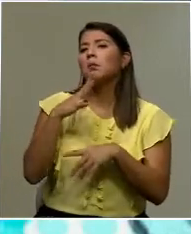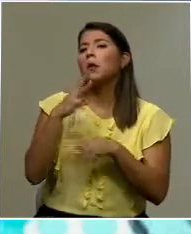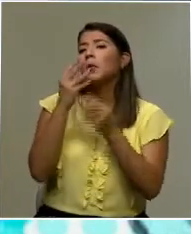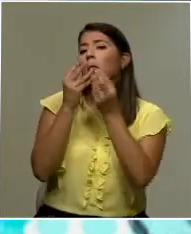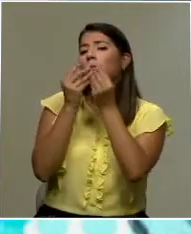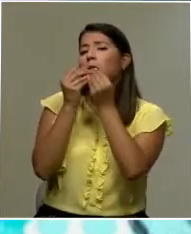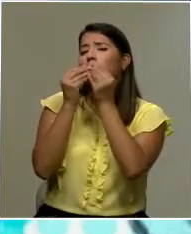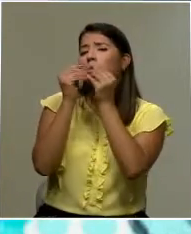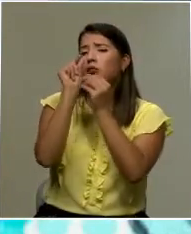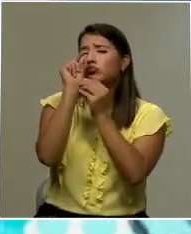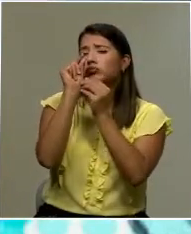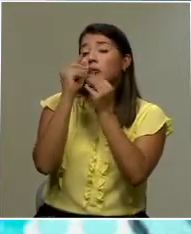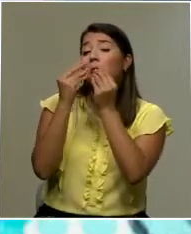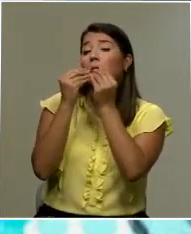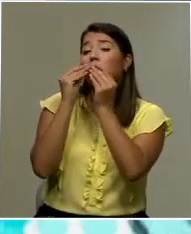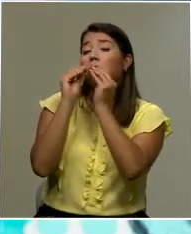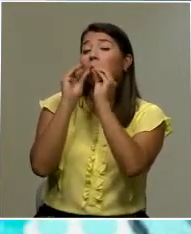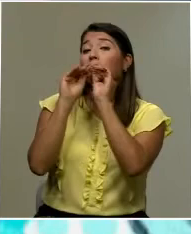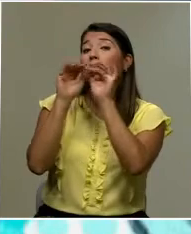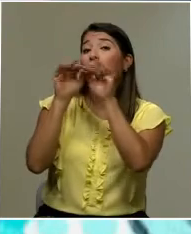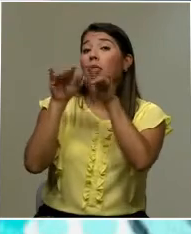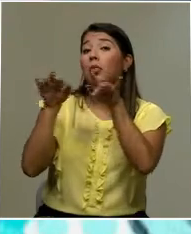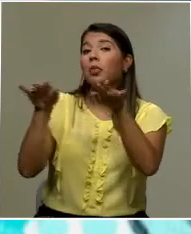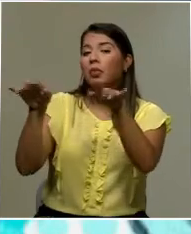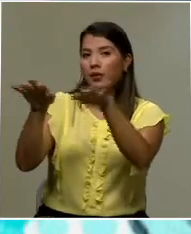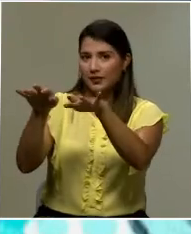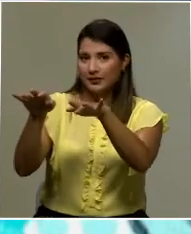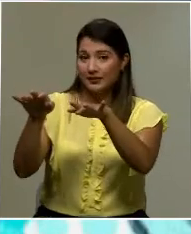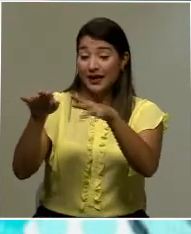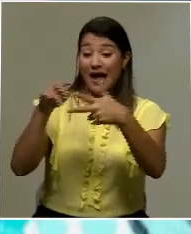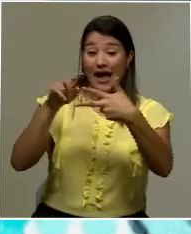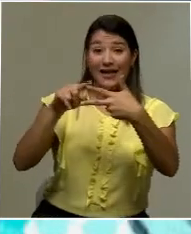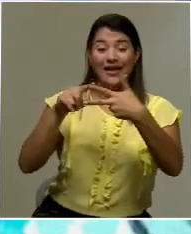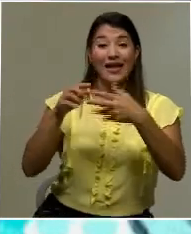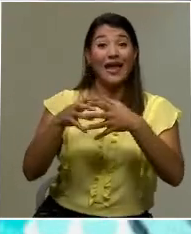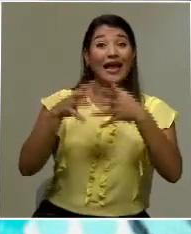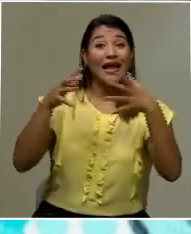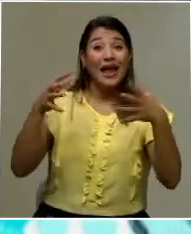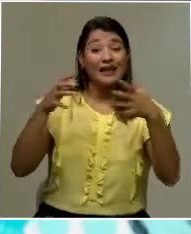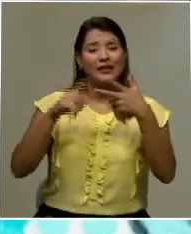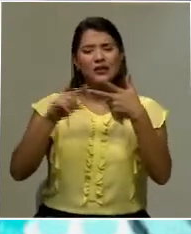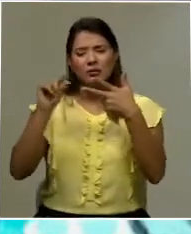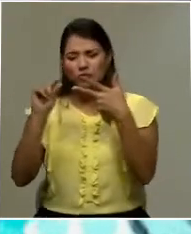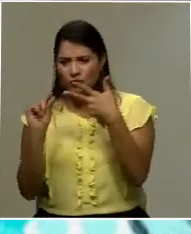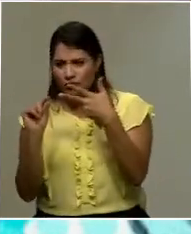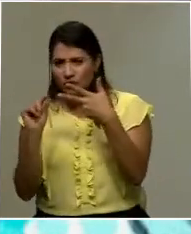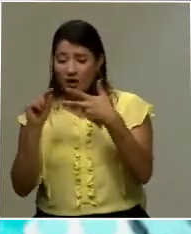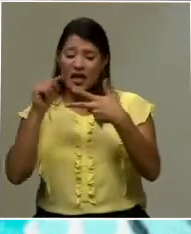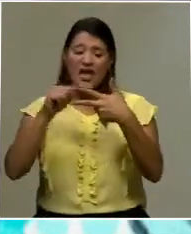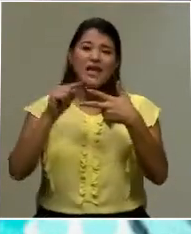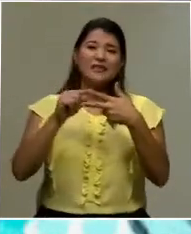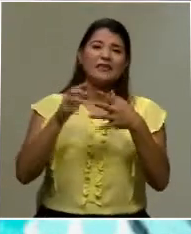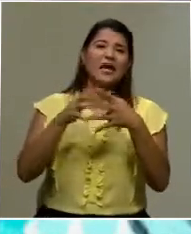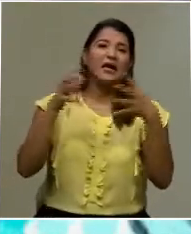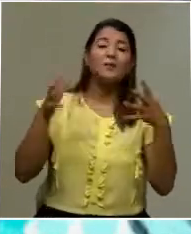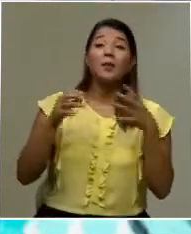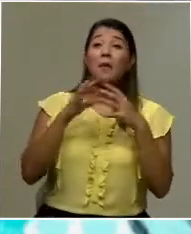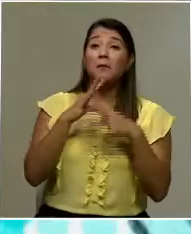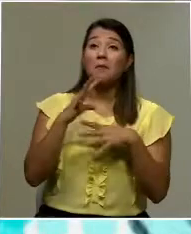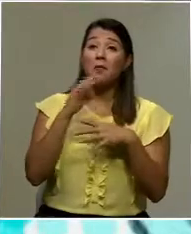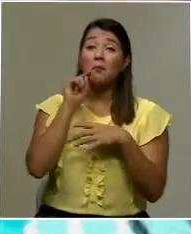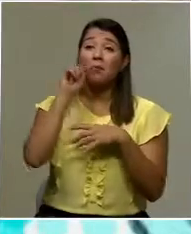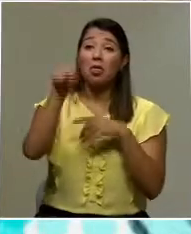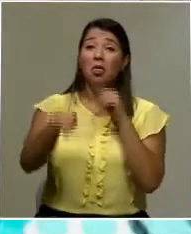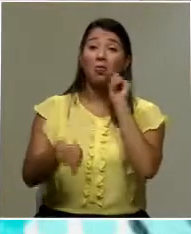la diferencia es que están las grandes y las pequeñas. Las grandes, que las podemos ver, se comportan como un proyectil. Si uno